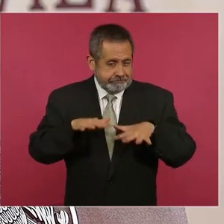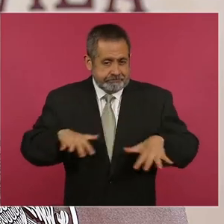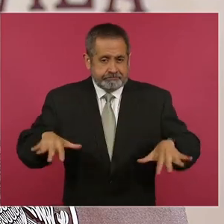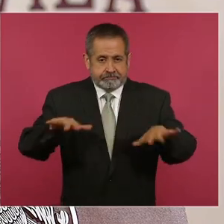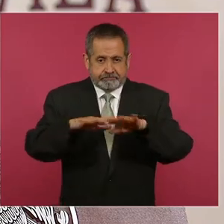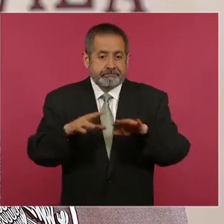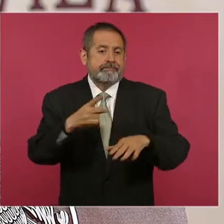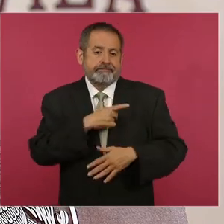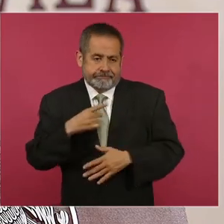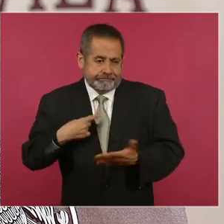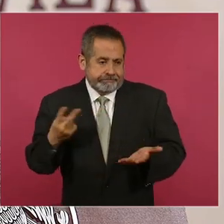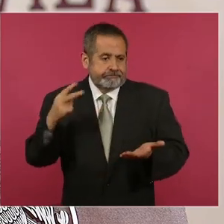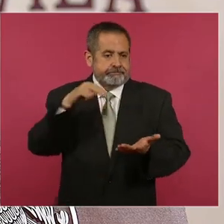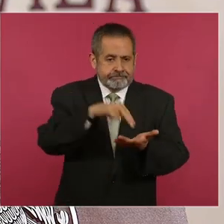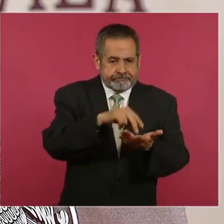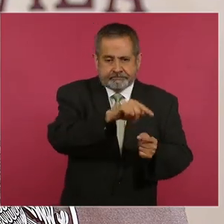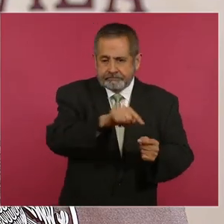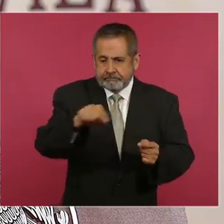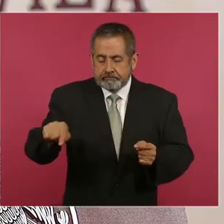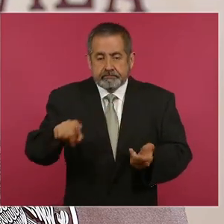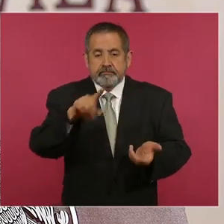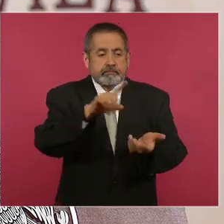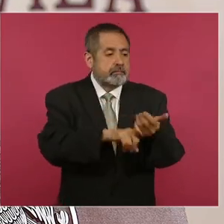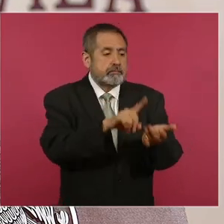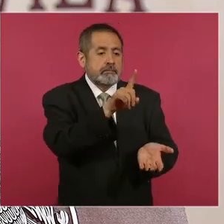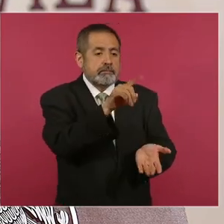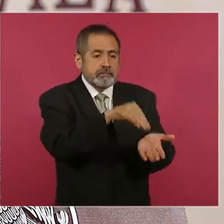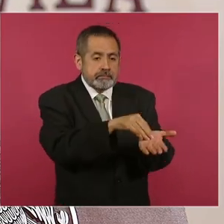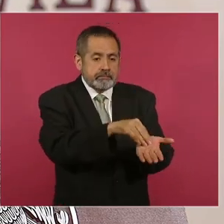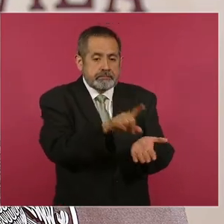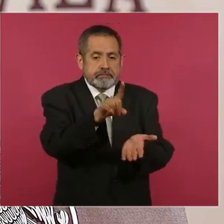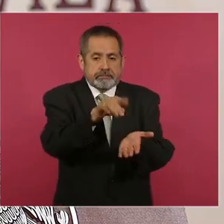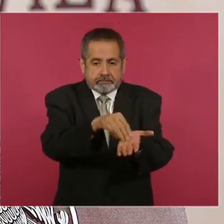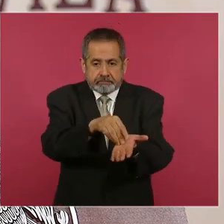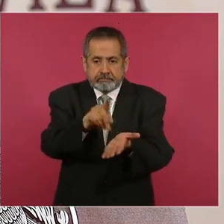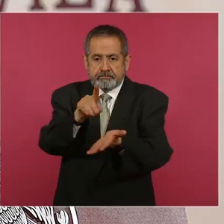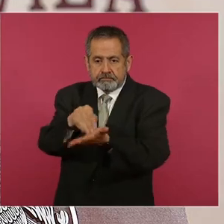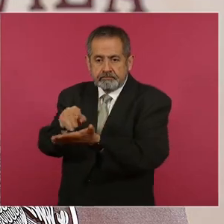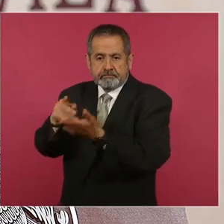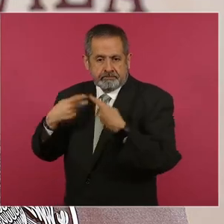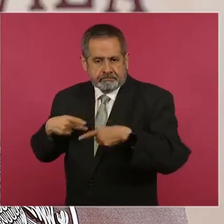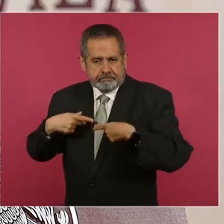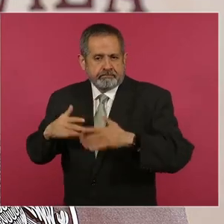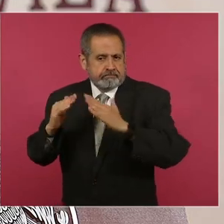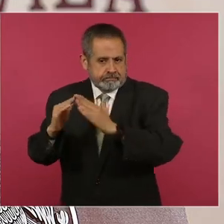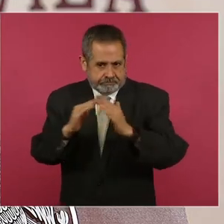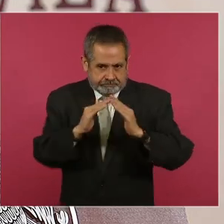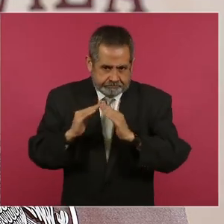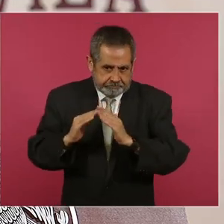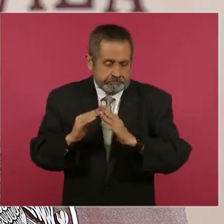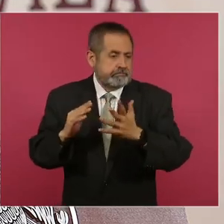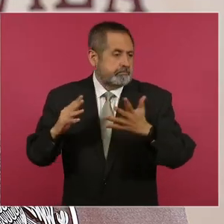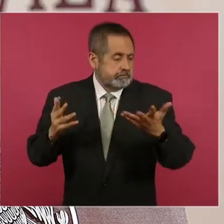donde hay colonias con más de 1,000 viviendas, aquí vamos a establecer